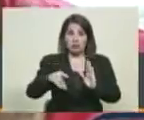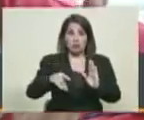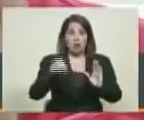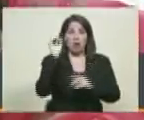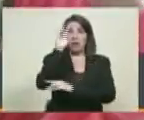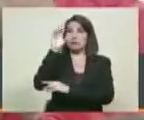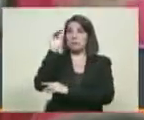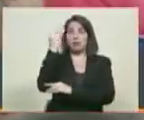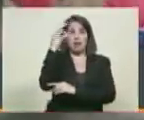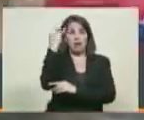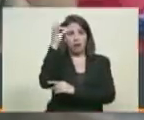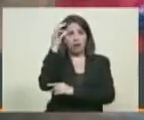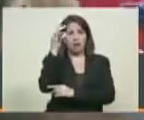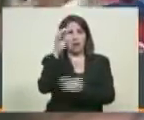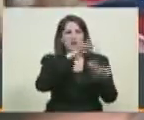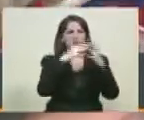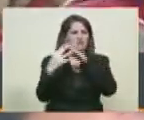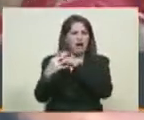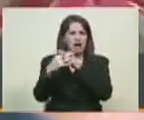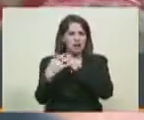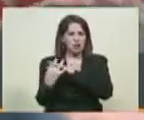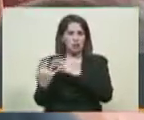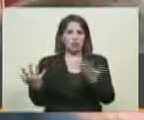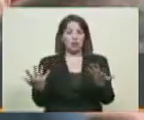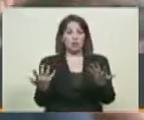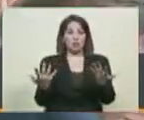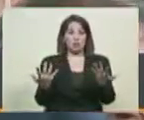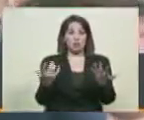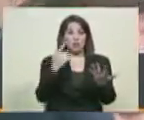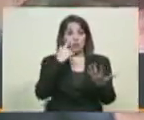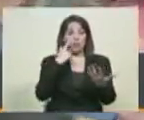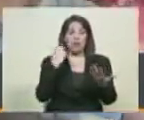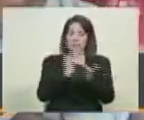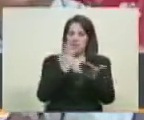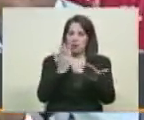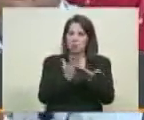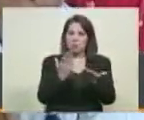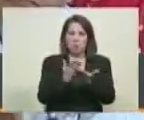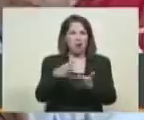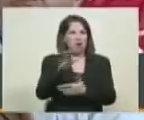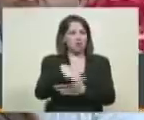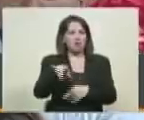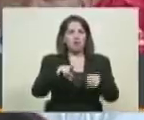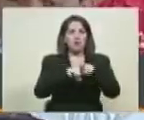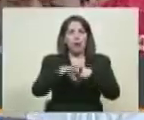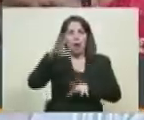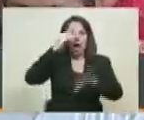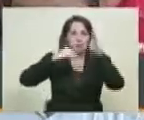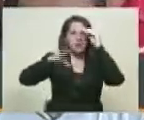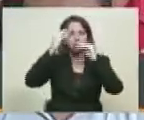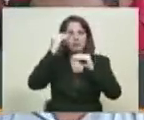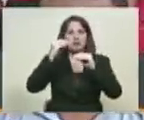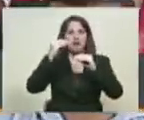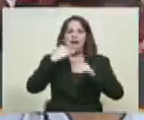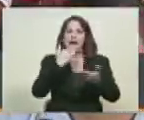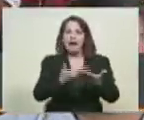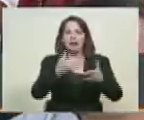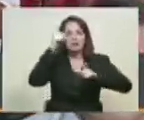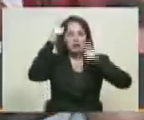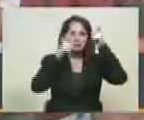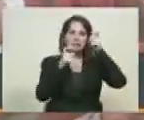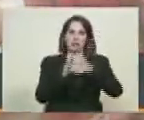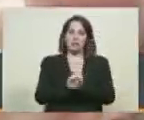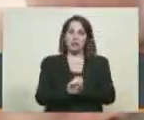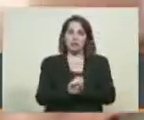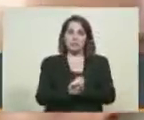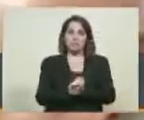asambleas sindicales. Mi escuela es Chávez y el